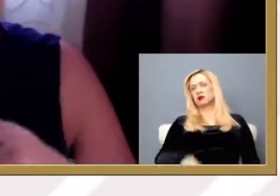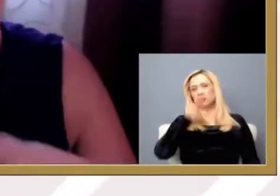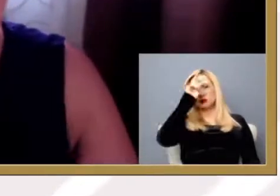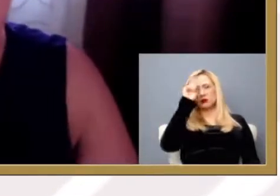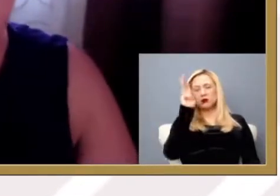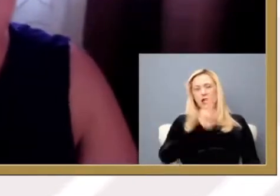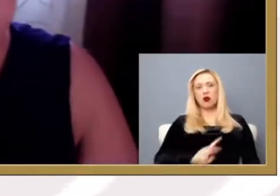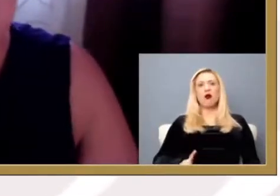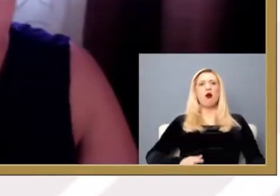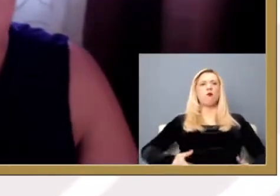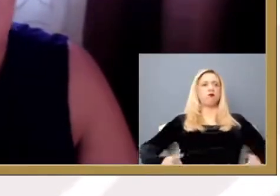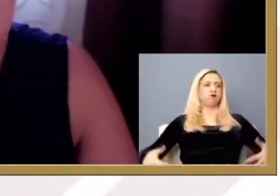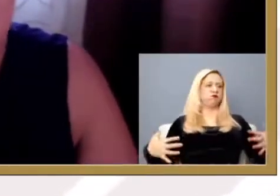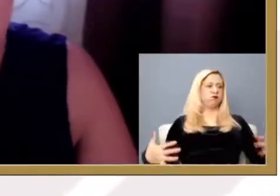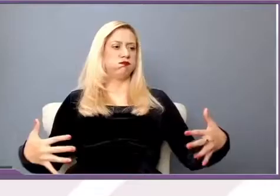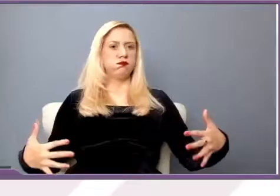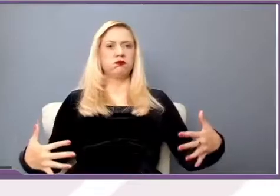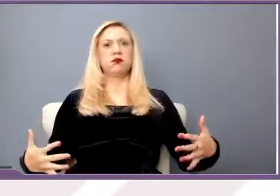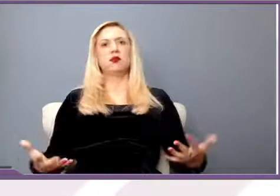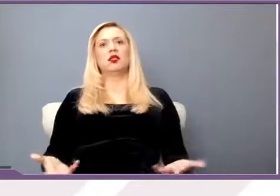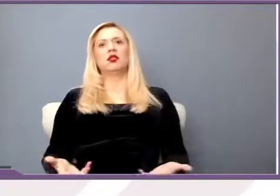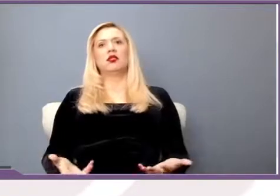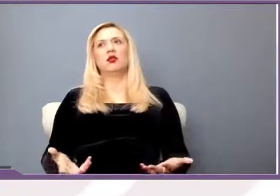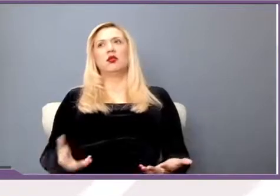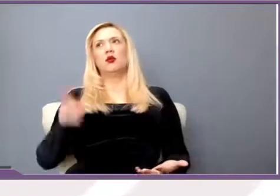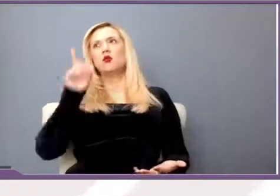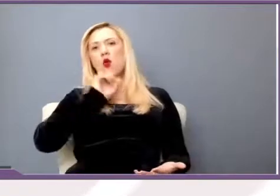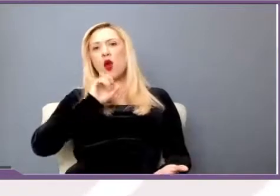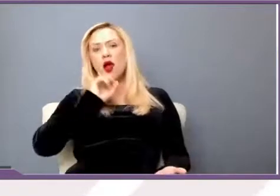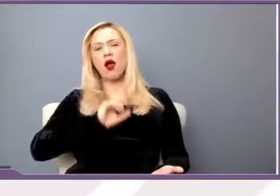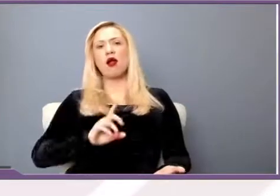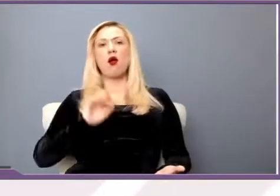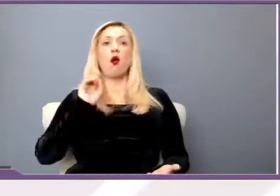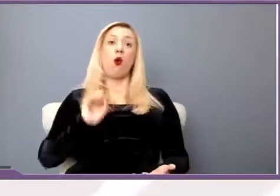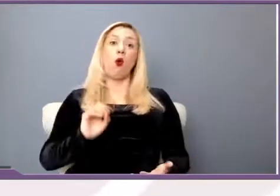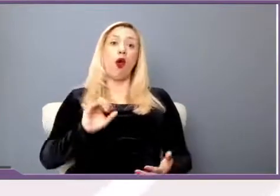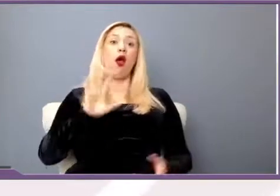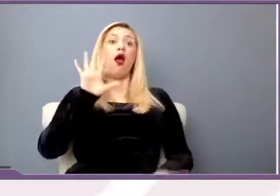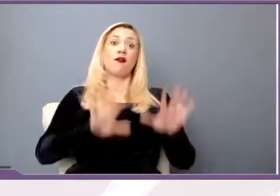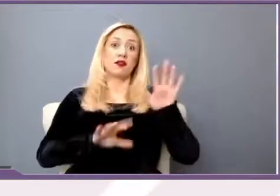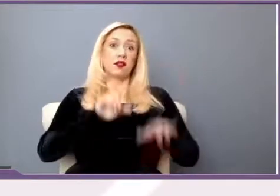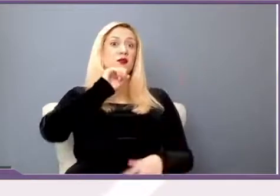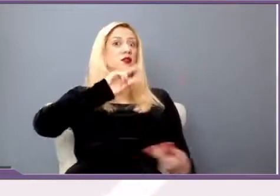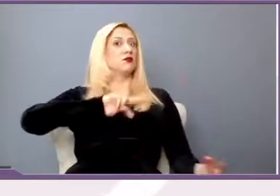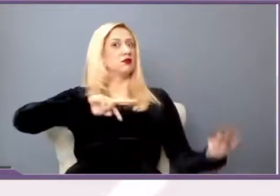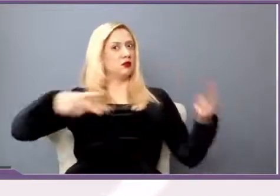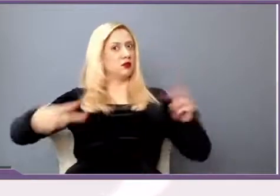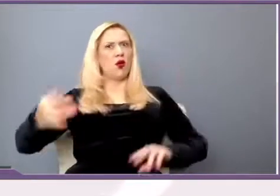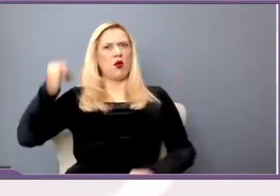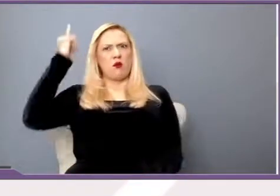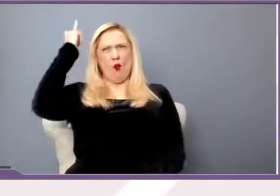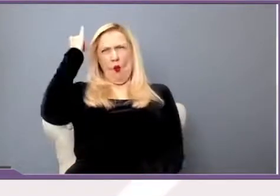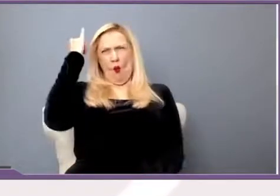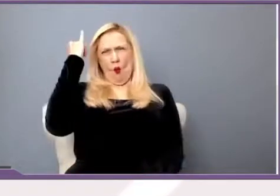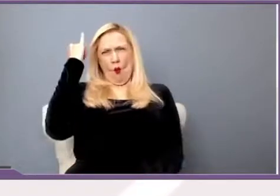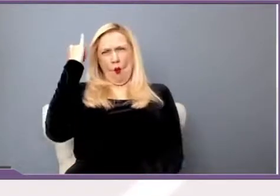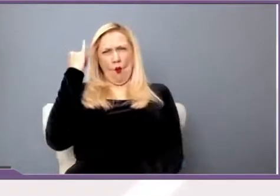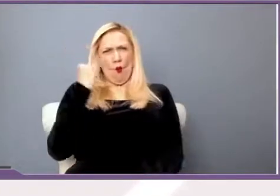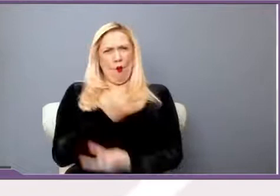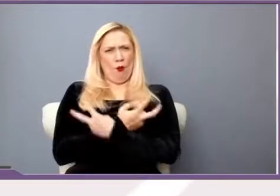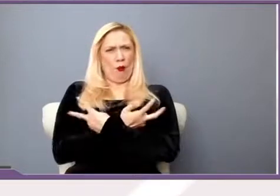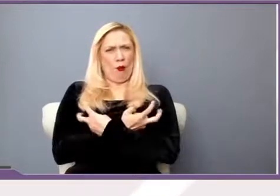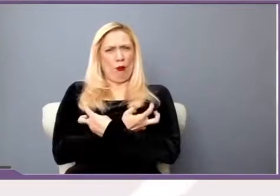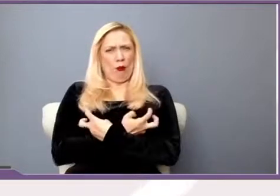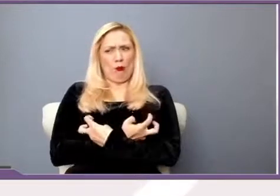corporalidad de mujer, si además eres gorda o eres muy delgada, porque también hay que pensar en estos extremos, pues ya no estás dentro de esa